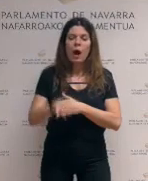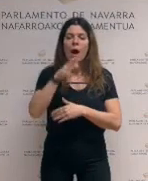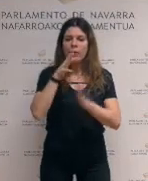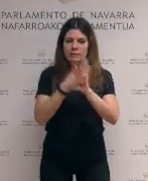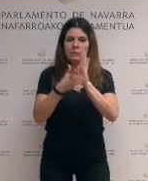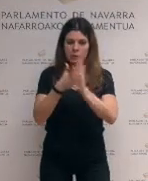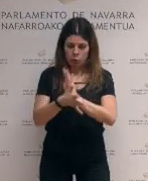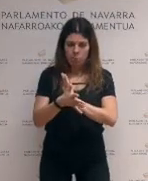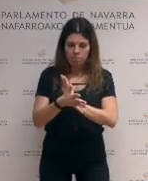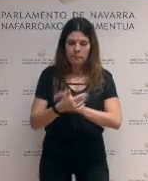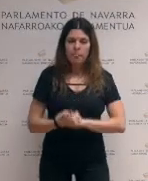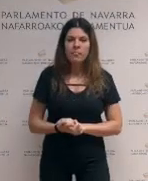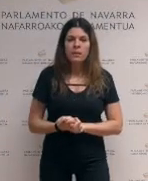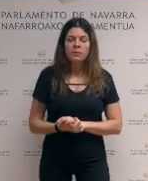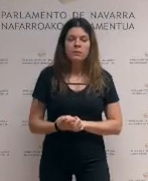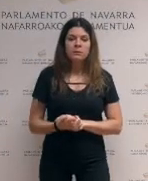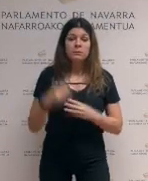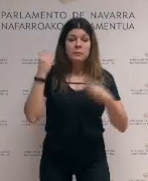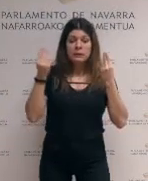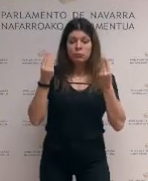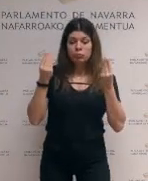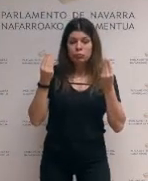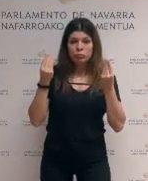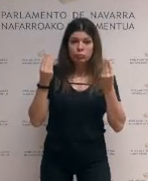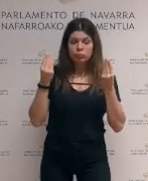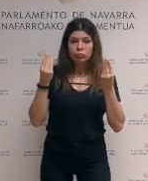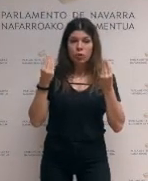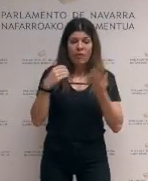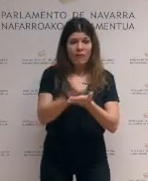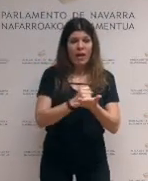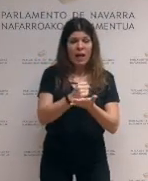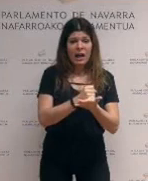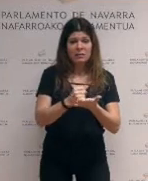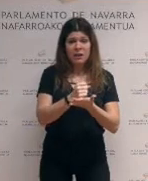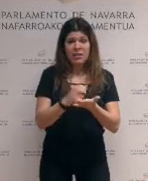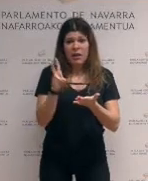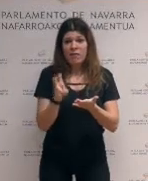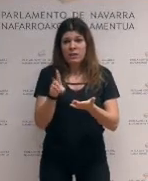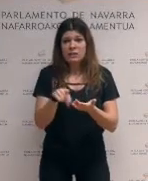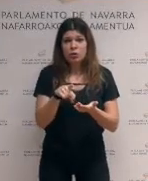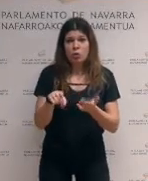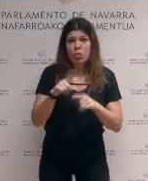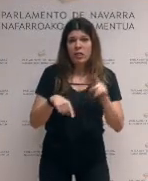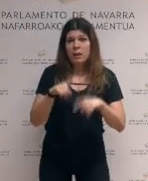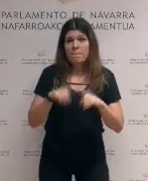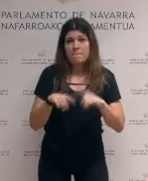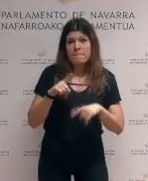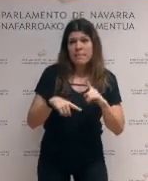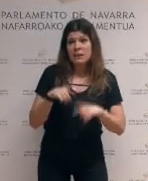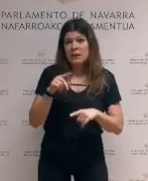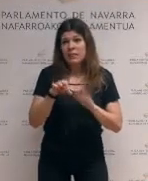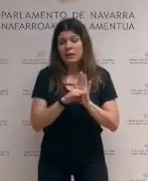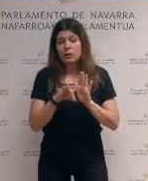quiero decir con esto. Consideramos que es un fracaso que la viabilidad de las farmacias dependa de este decreto foral que supone